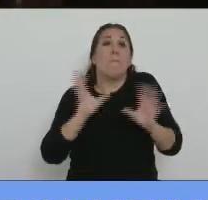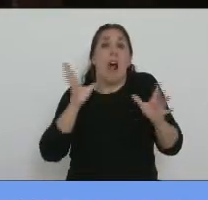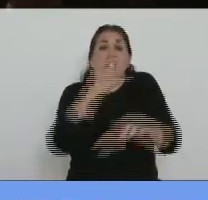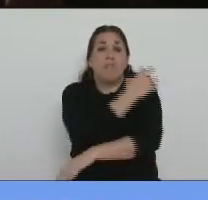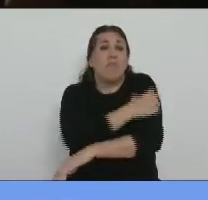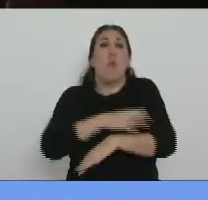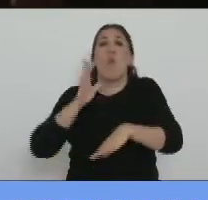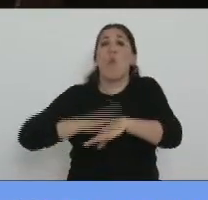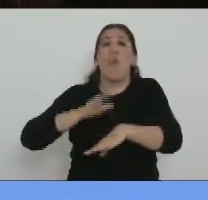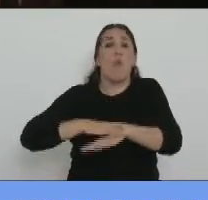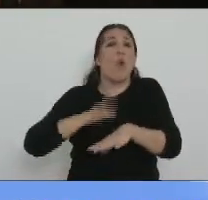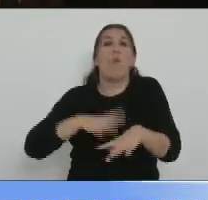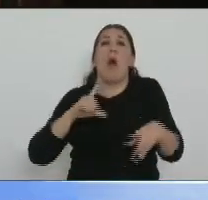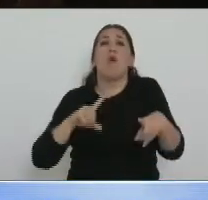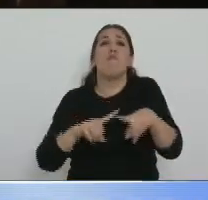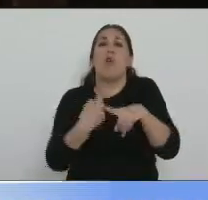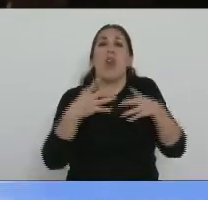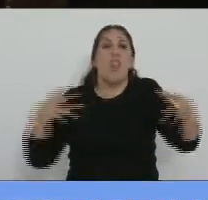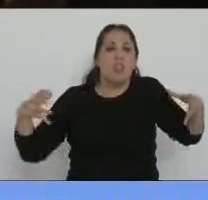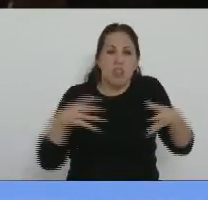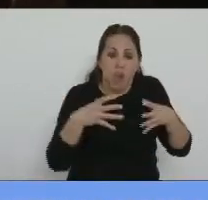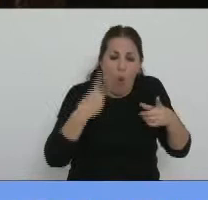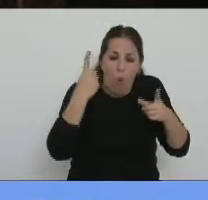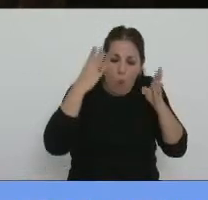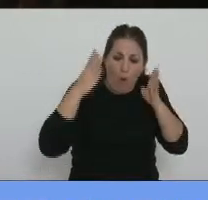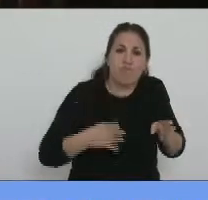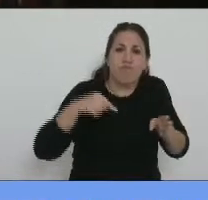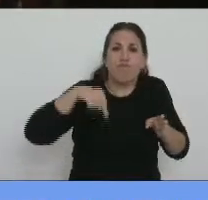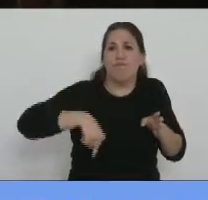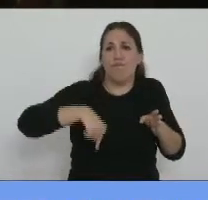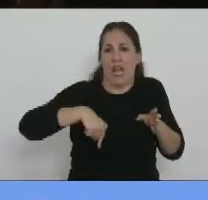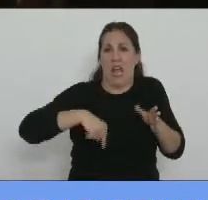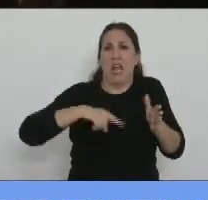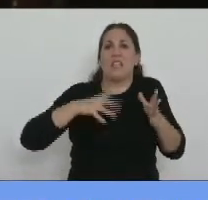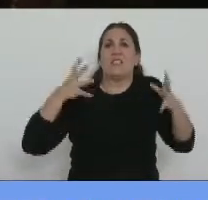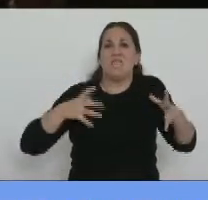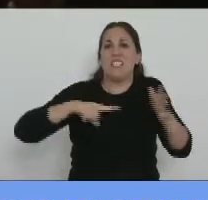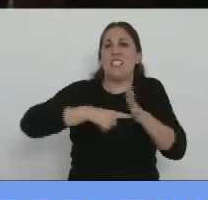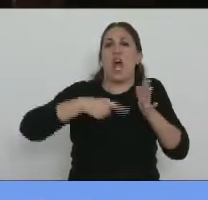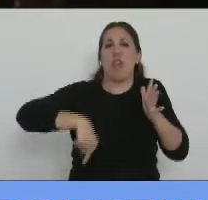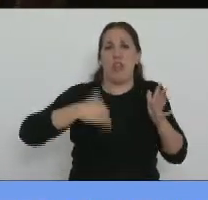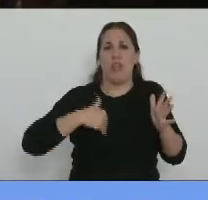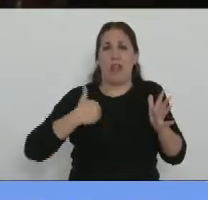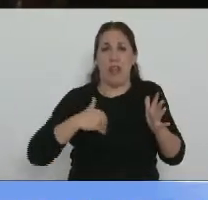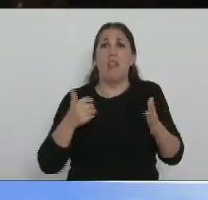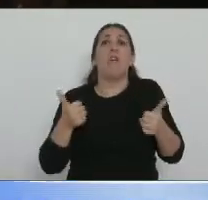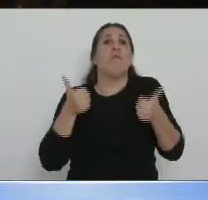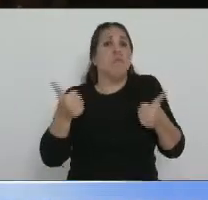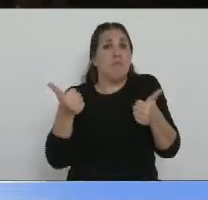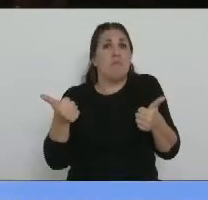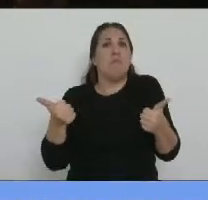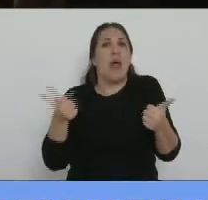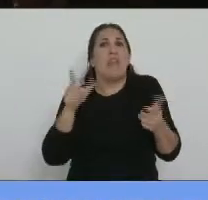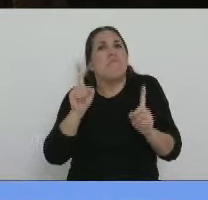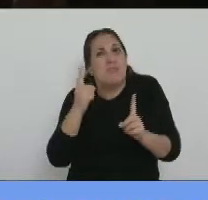políticas centralistas desde acá del centro de la argentina por eso es bienvenida a la idea del norte grande porque